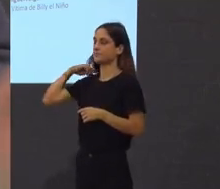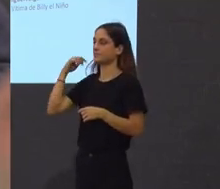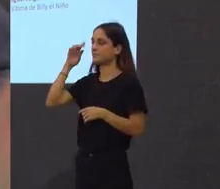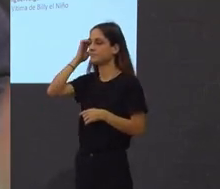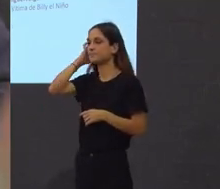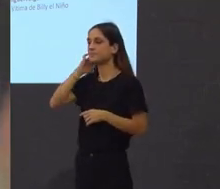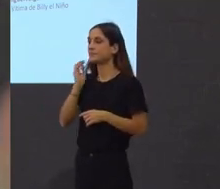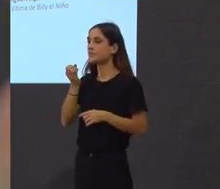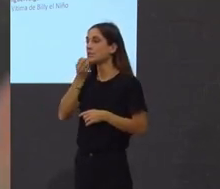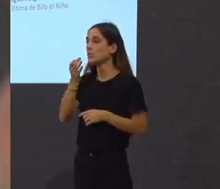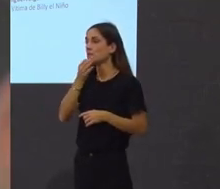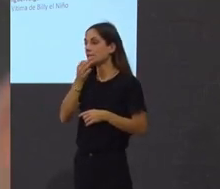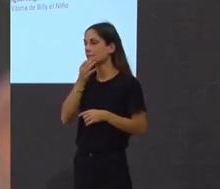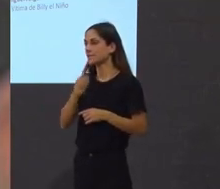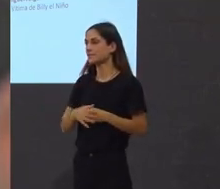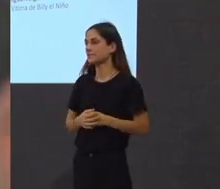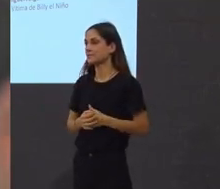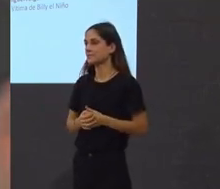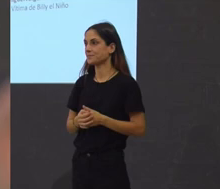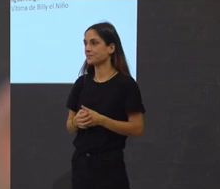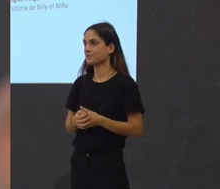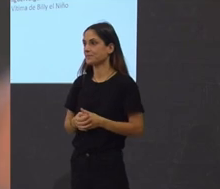buenas tardes